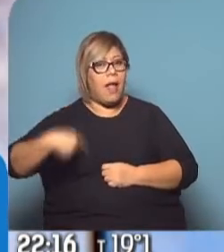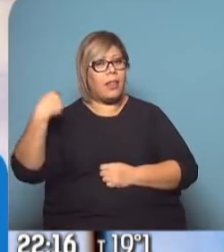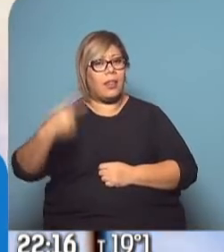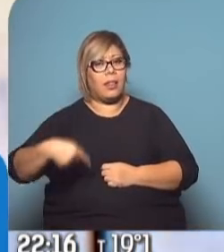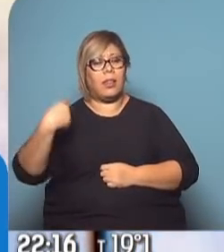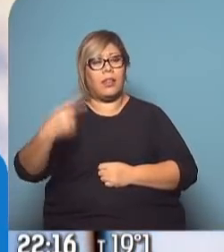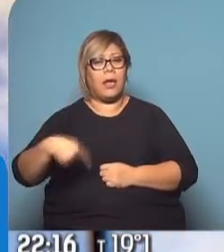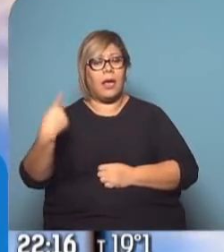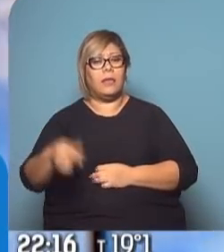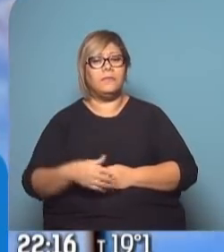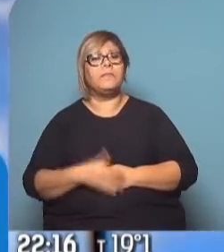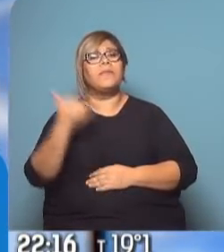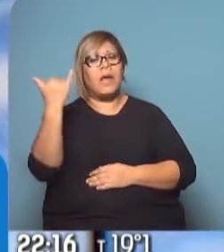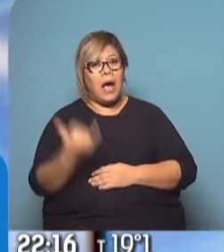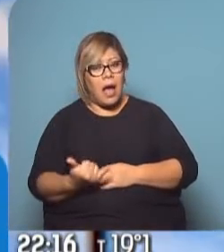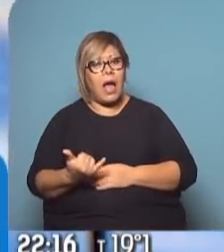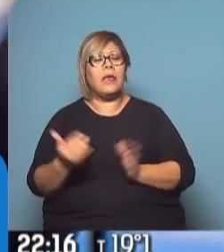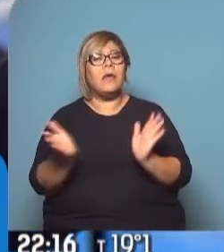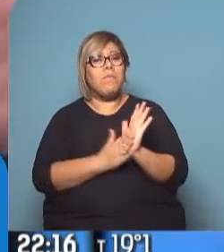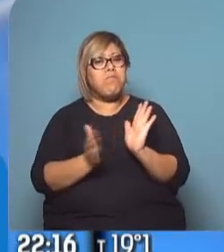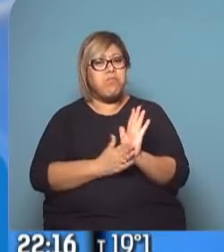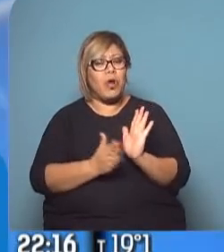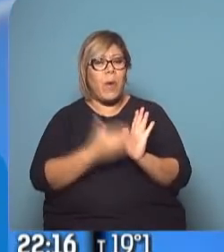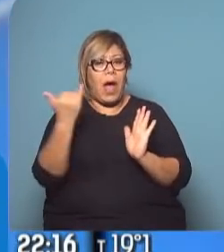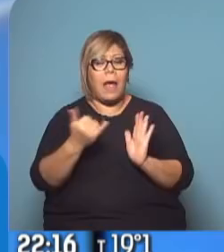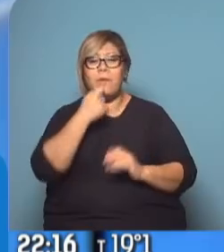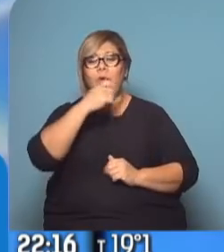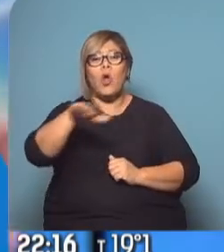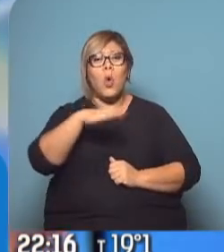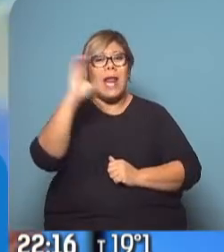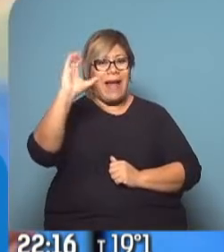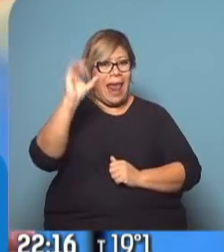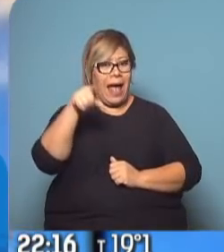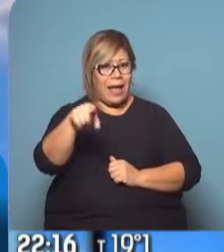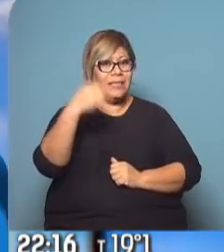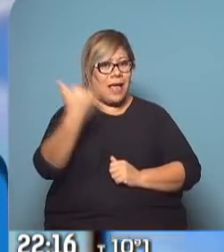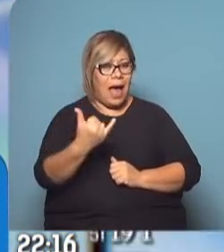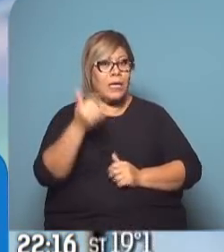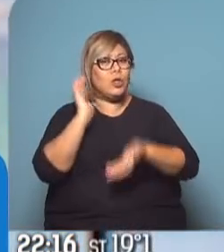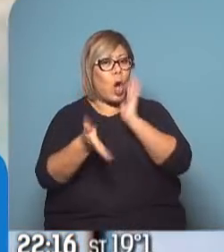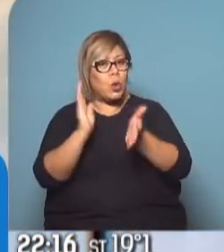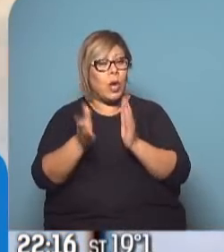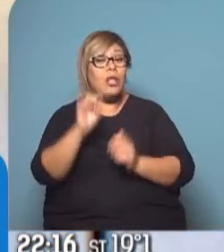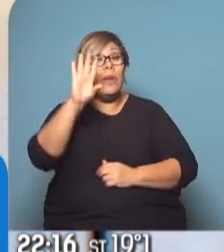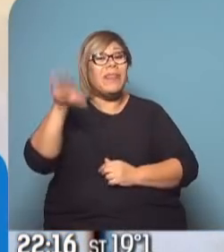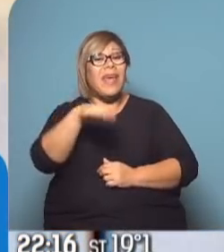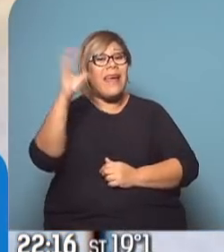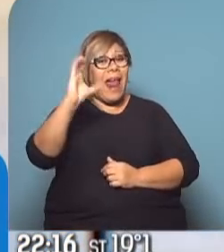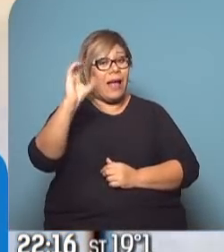menos documentados cientos de casos en Caracas de tortura y pasa muchísimo más en todo el país. O sea, la situación es